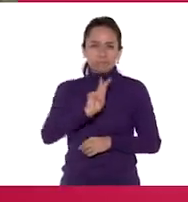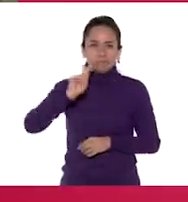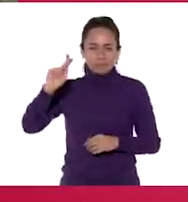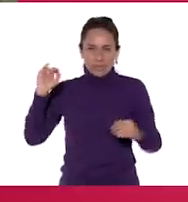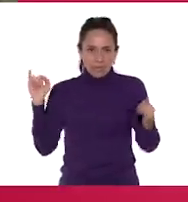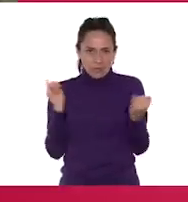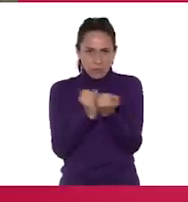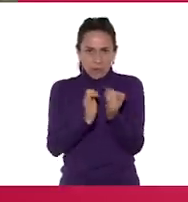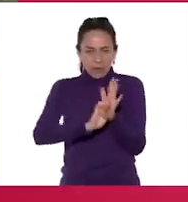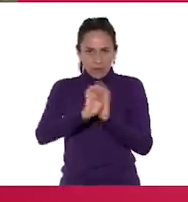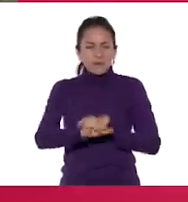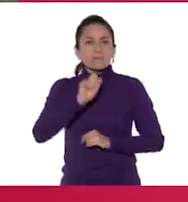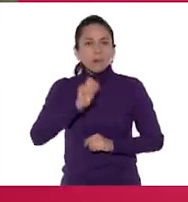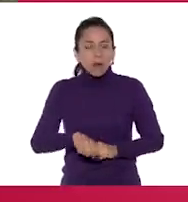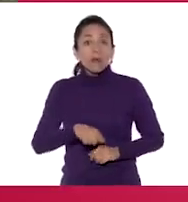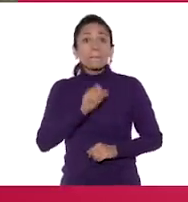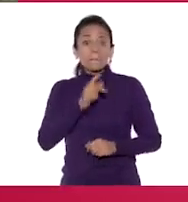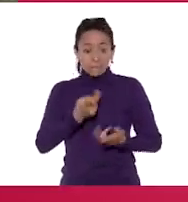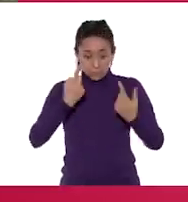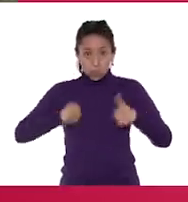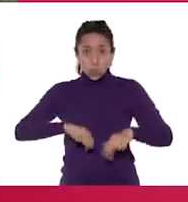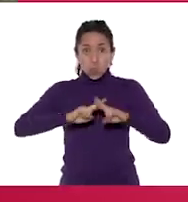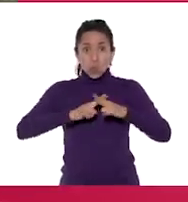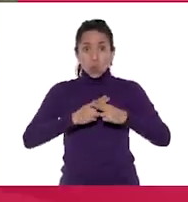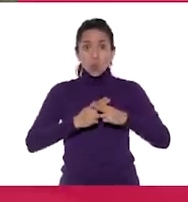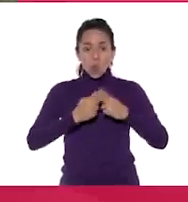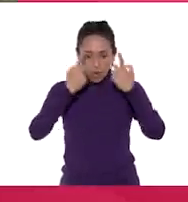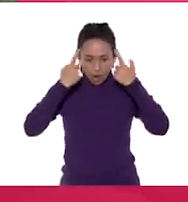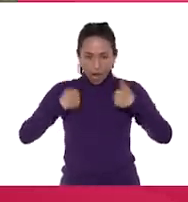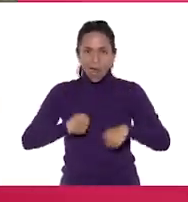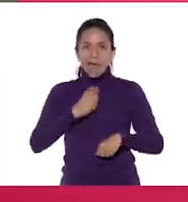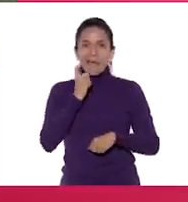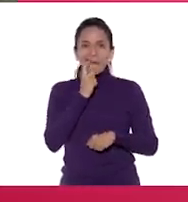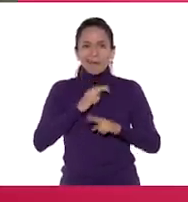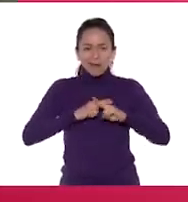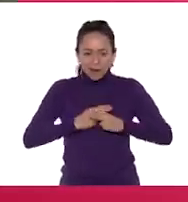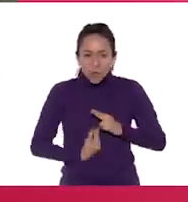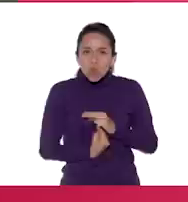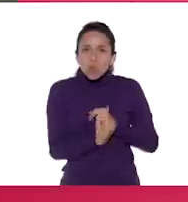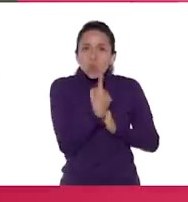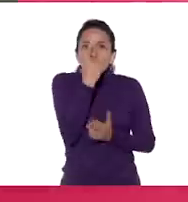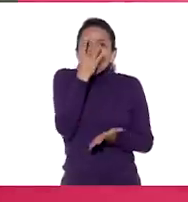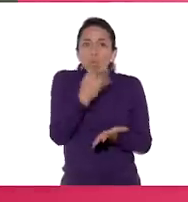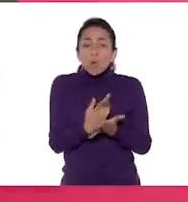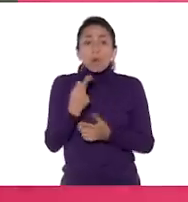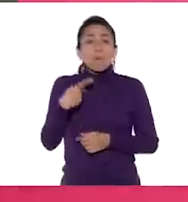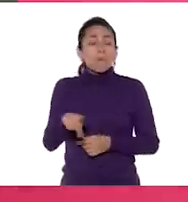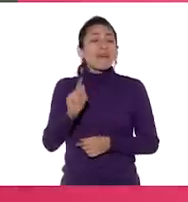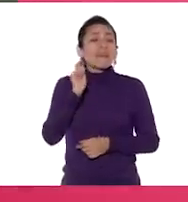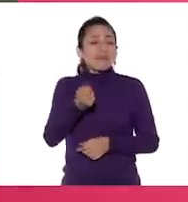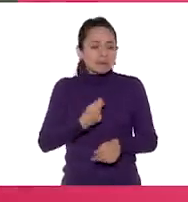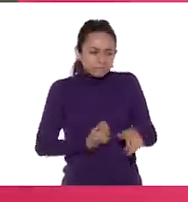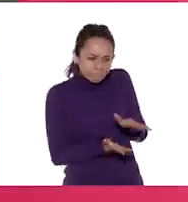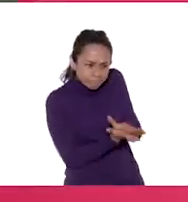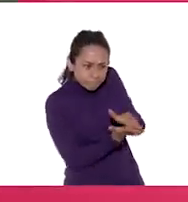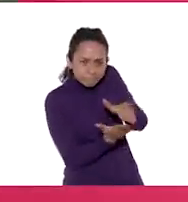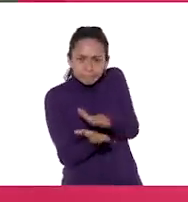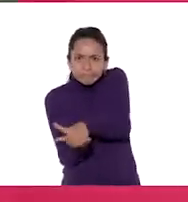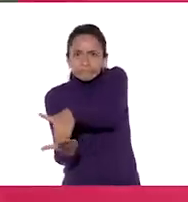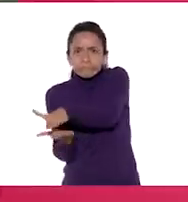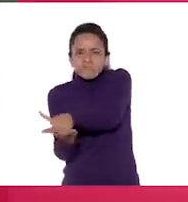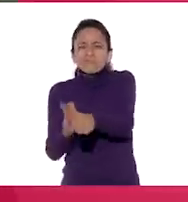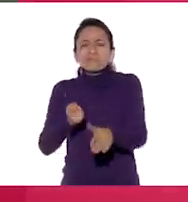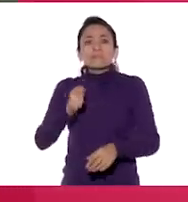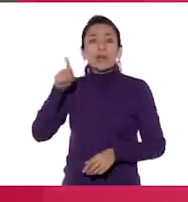esqueleto que conforma su cuerpo. Pero a través de su vida puede dejar millones de huellas. Las huellas del dinosaurio carnívoro están muy